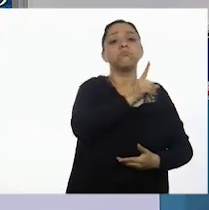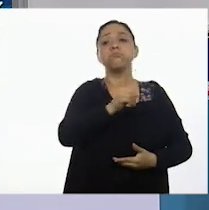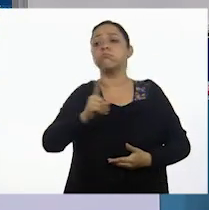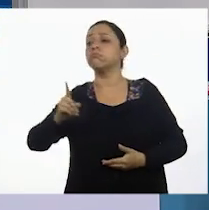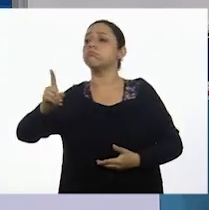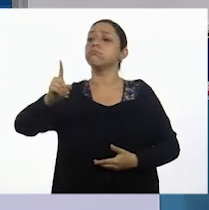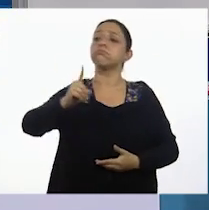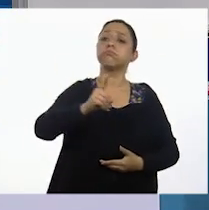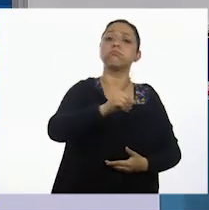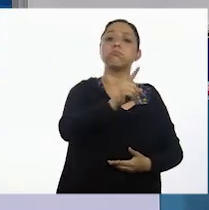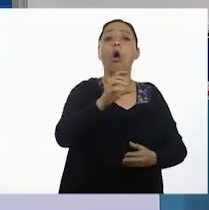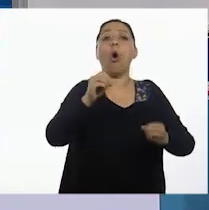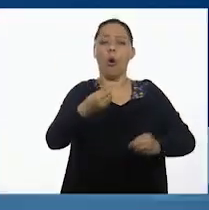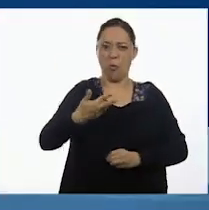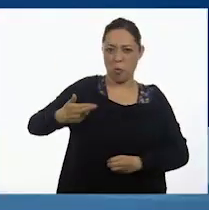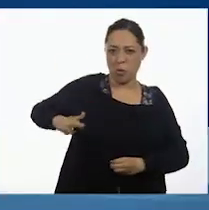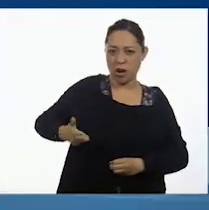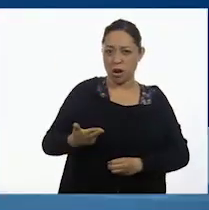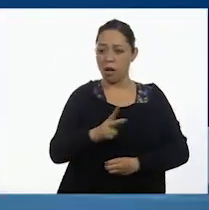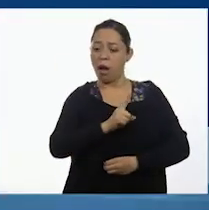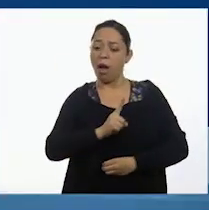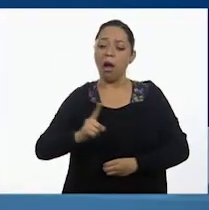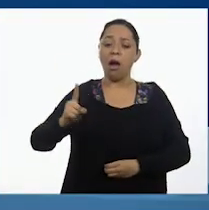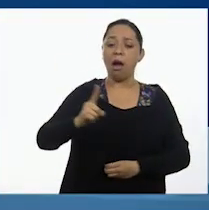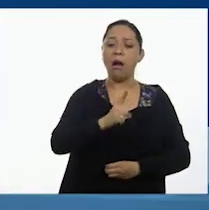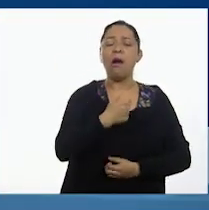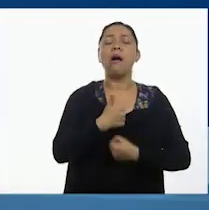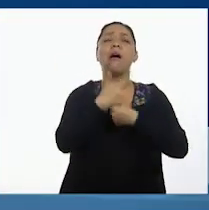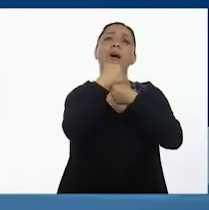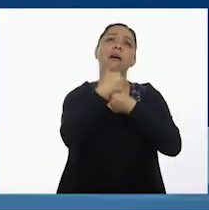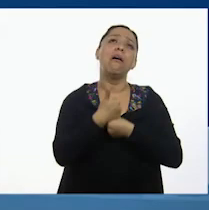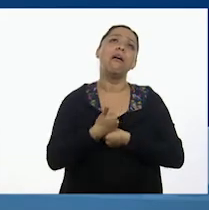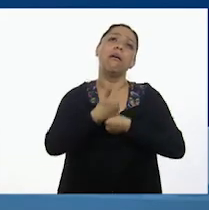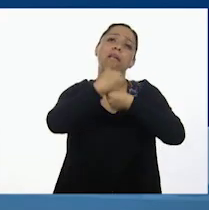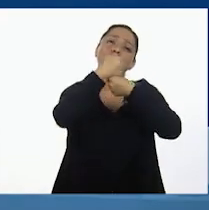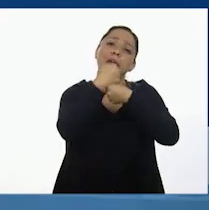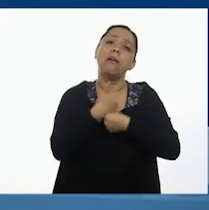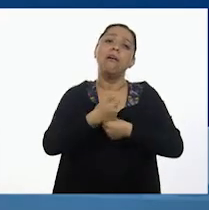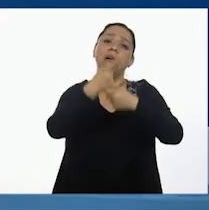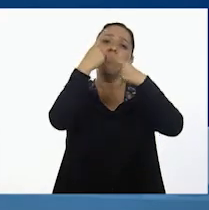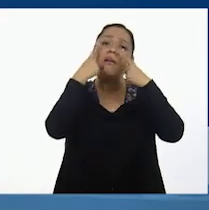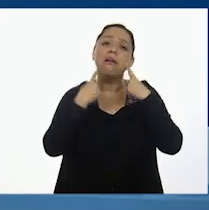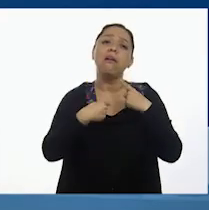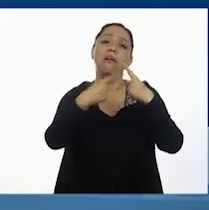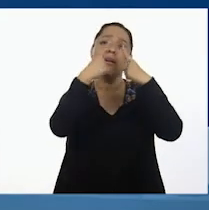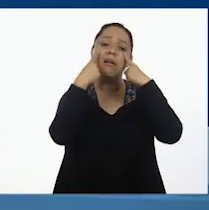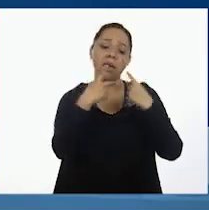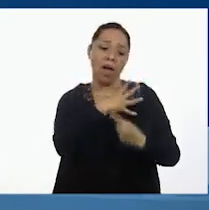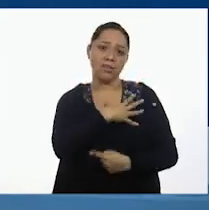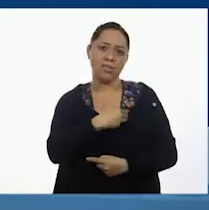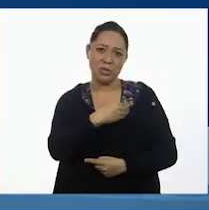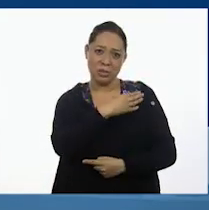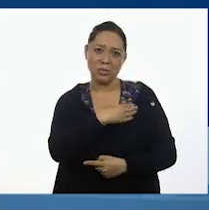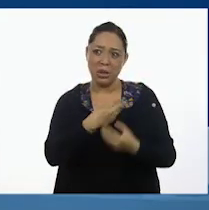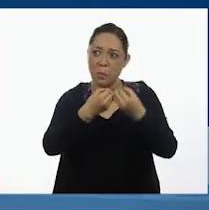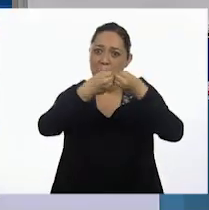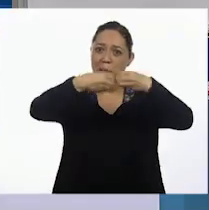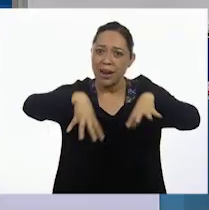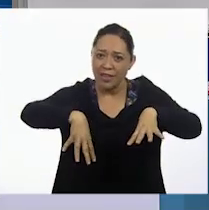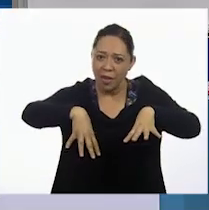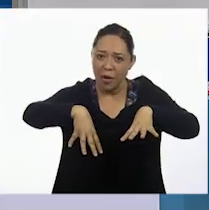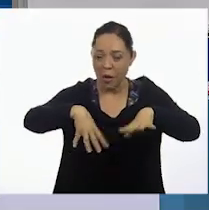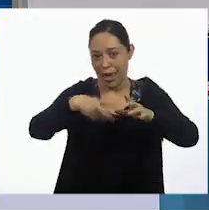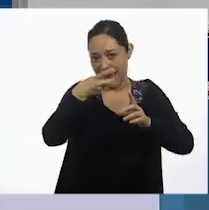río lamentando la pérdida de sus hijos. De ahí el nombre de La Llorona. Lo demás que se dice en cada una de las